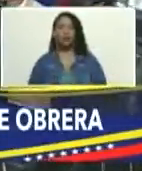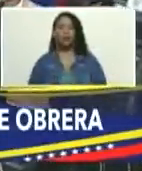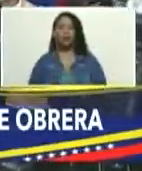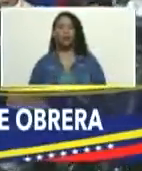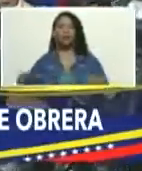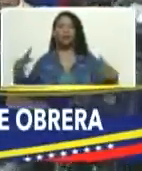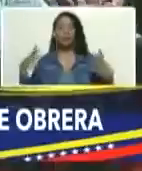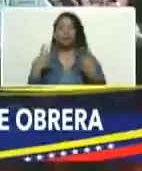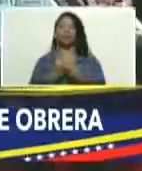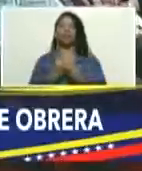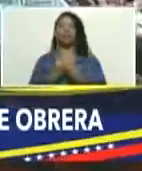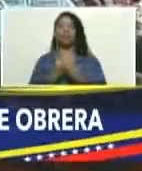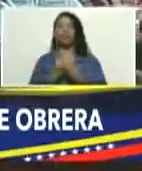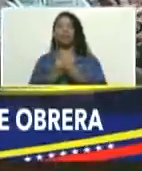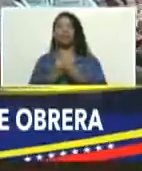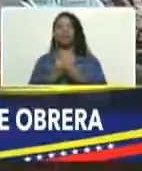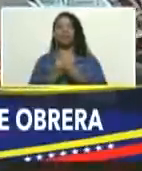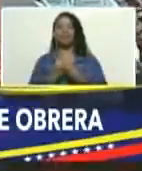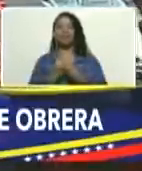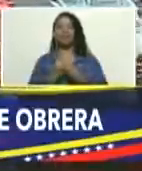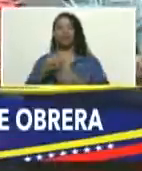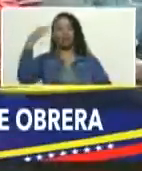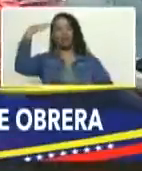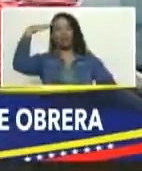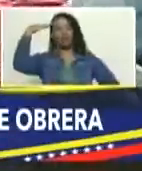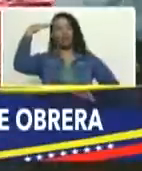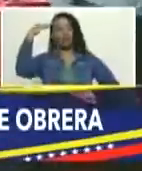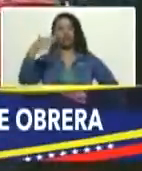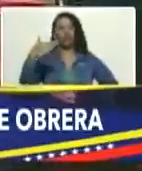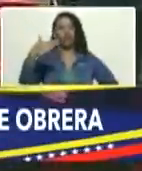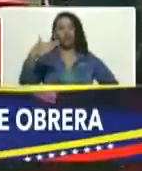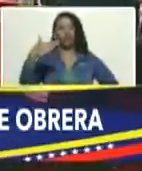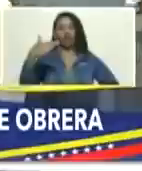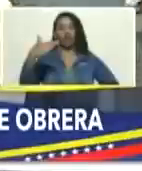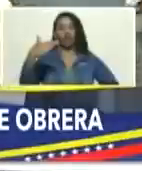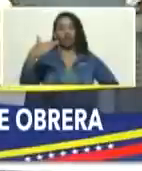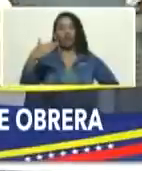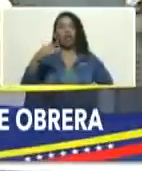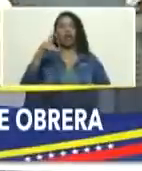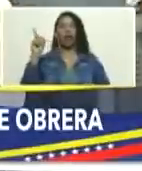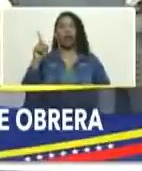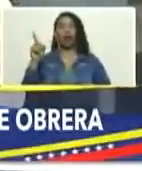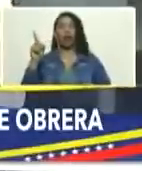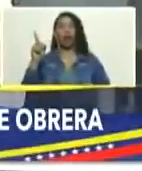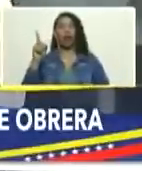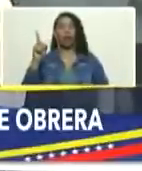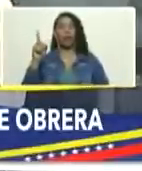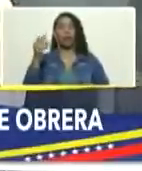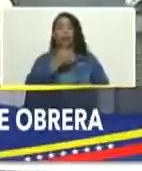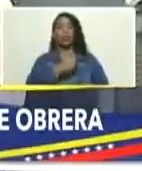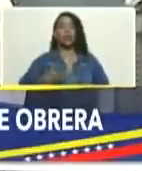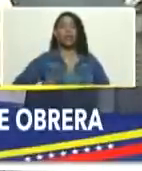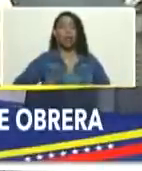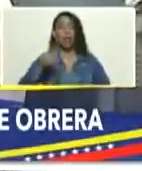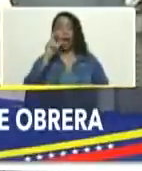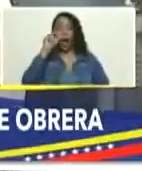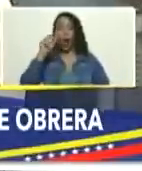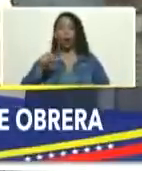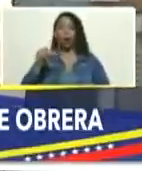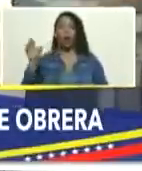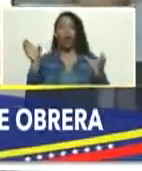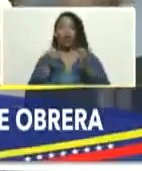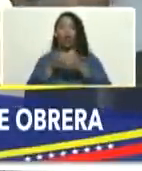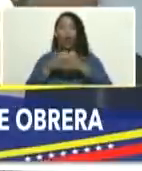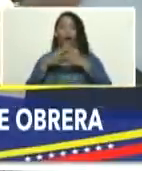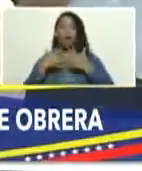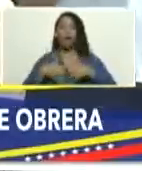Compañero teniente coronel Jaime López Crespo, presidente de la